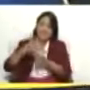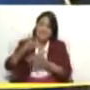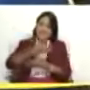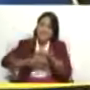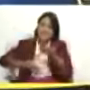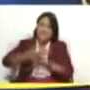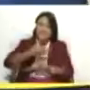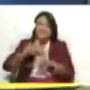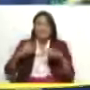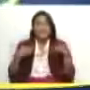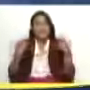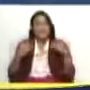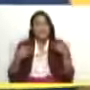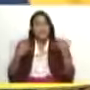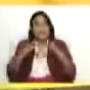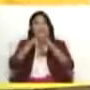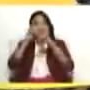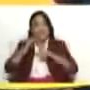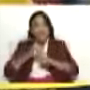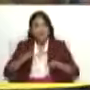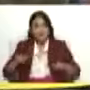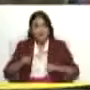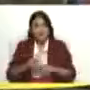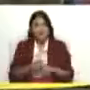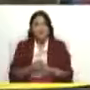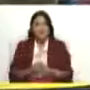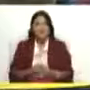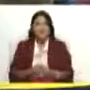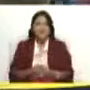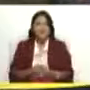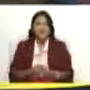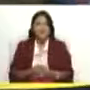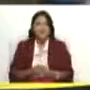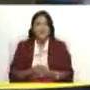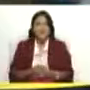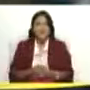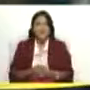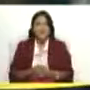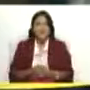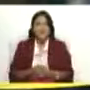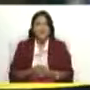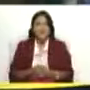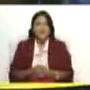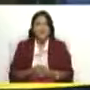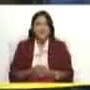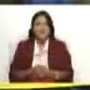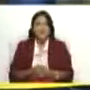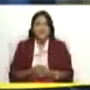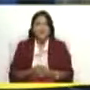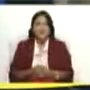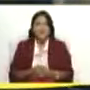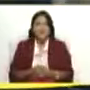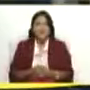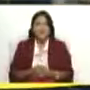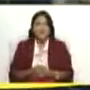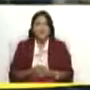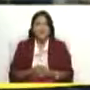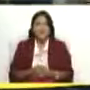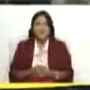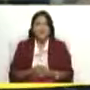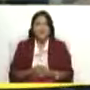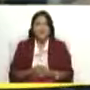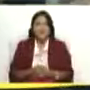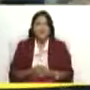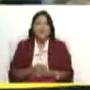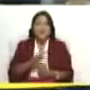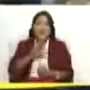cordialidad un ambiente apasionado como caracteriza al jefe de estado estos actos